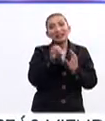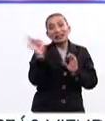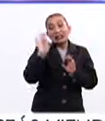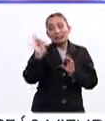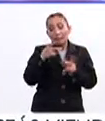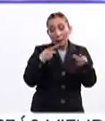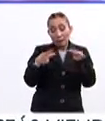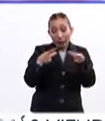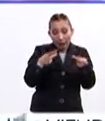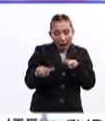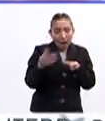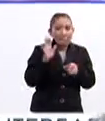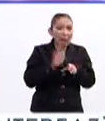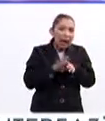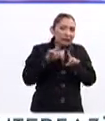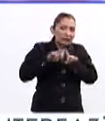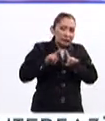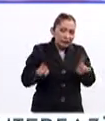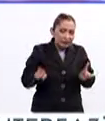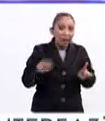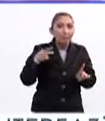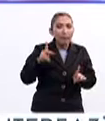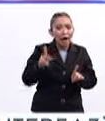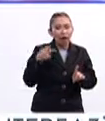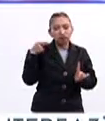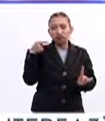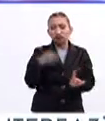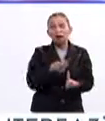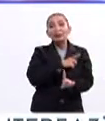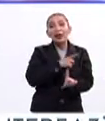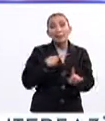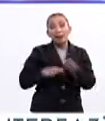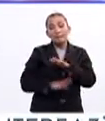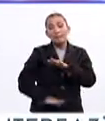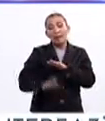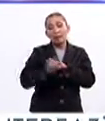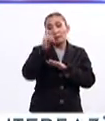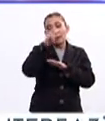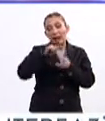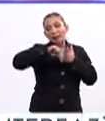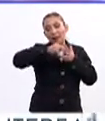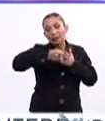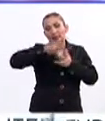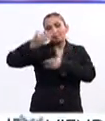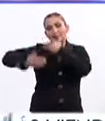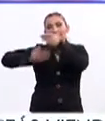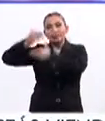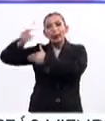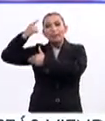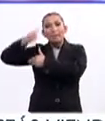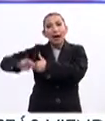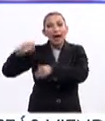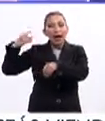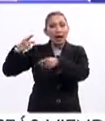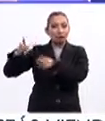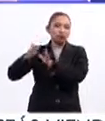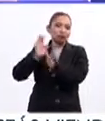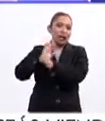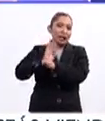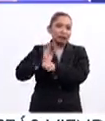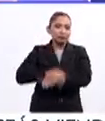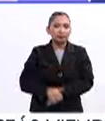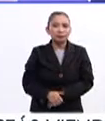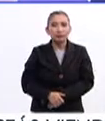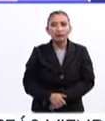el preparativo es un poco distinto, pero al final de cuentas debe haber una base para que de ahí puedas partir para hacer el resto de la